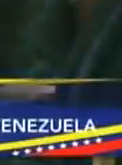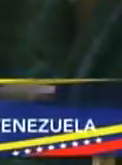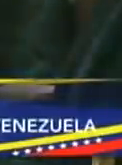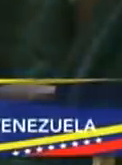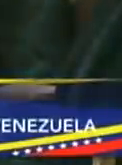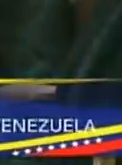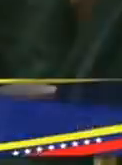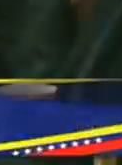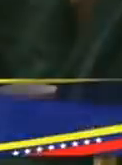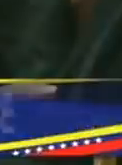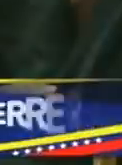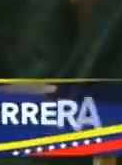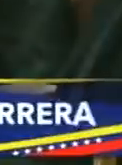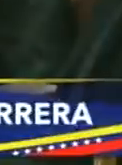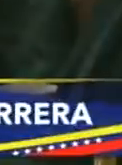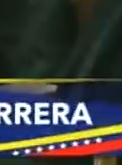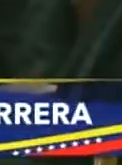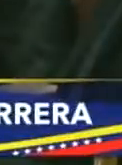amigo